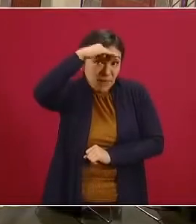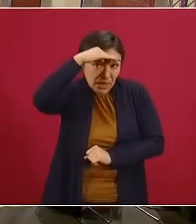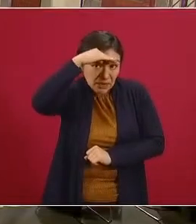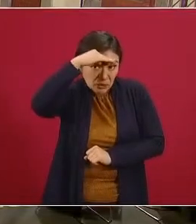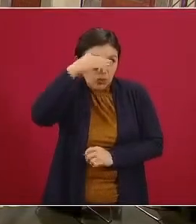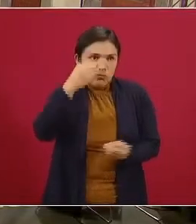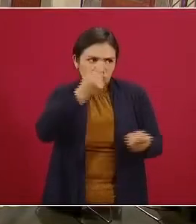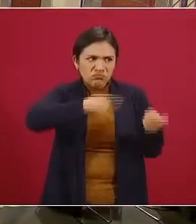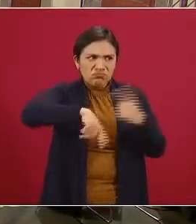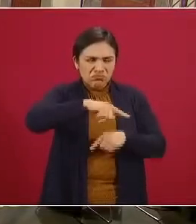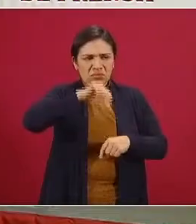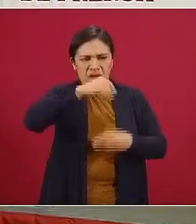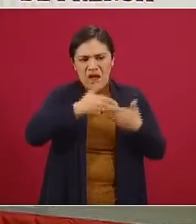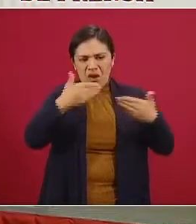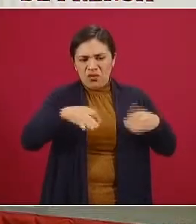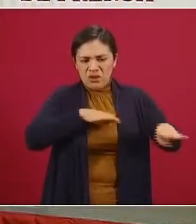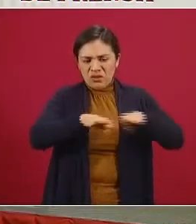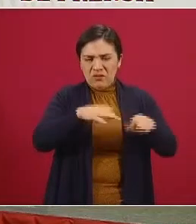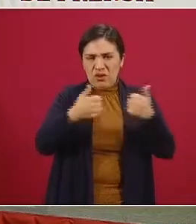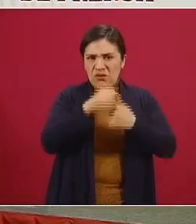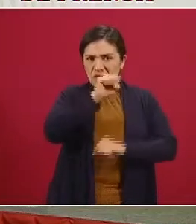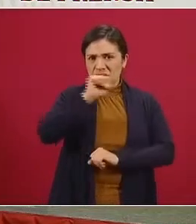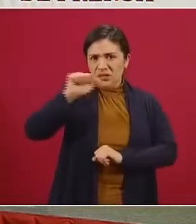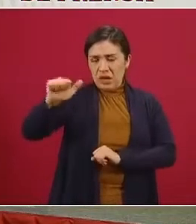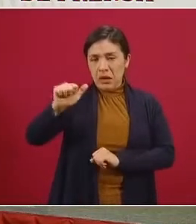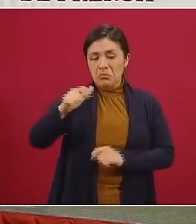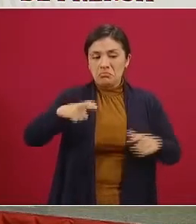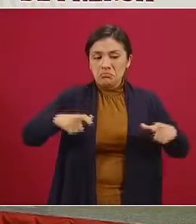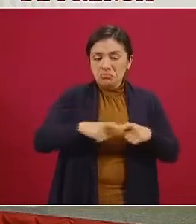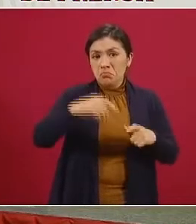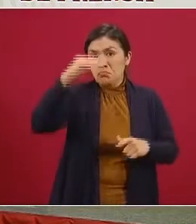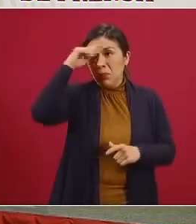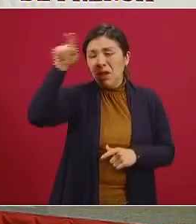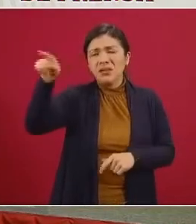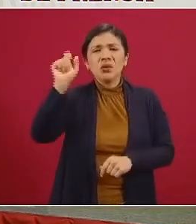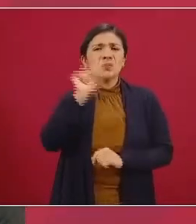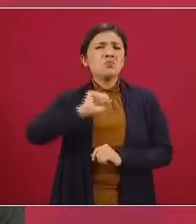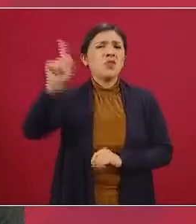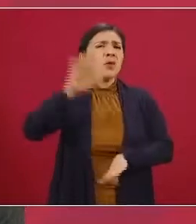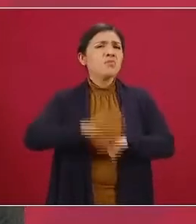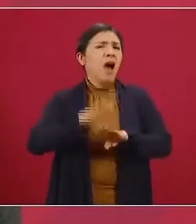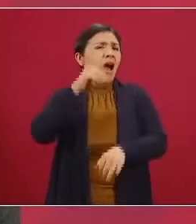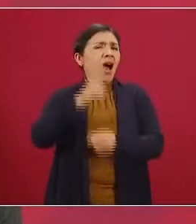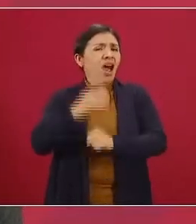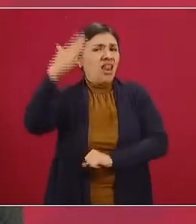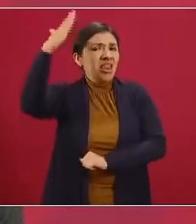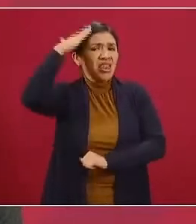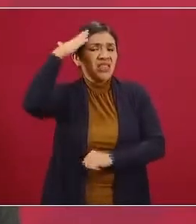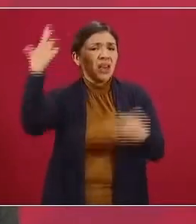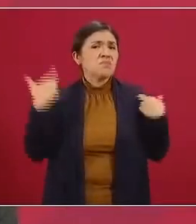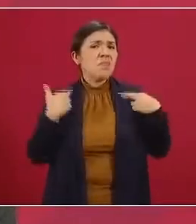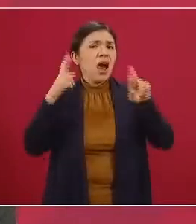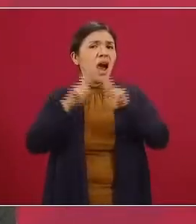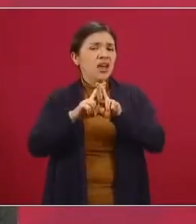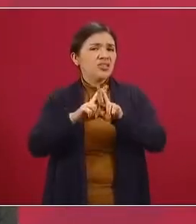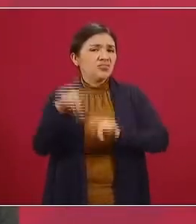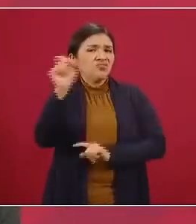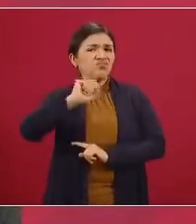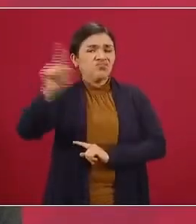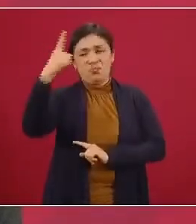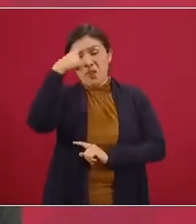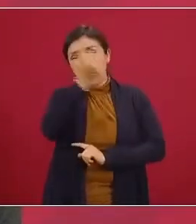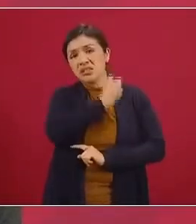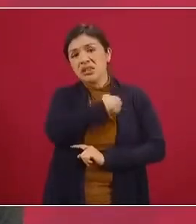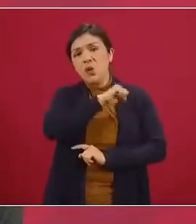consideramos, muchos de los que hoy trabajamos en la Secretaría de Salud, ha sido un gran maestro, ha sido un gran líder de la salud